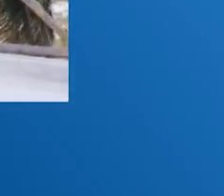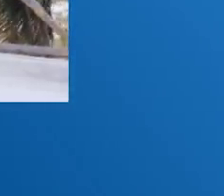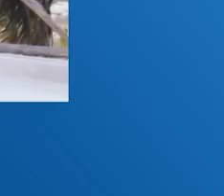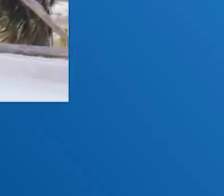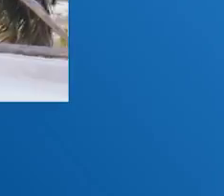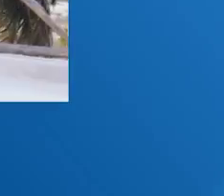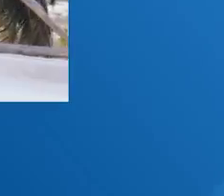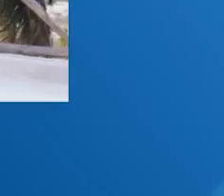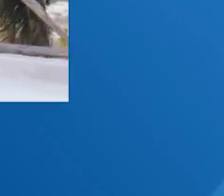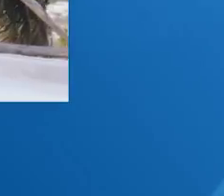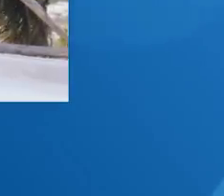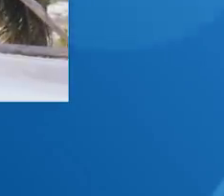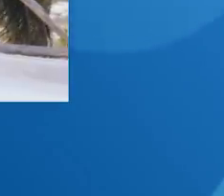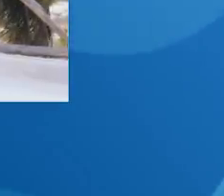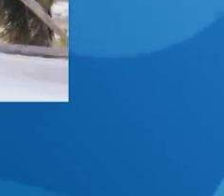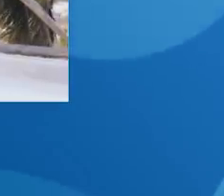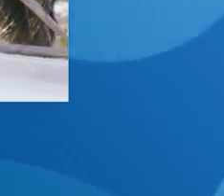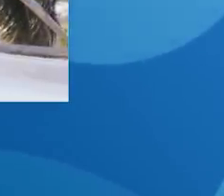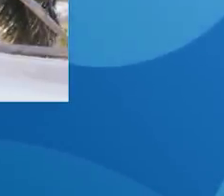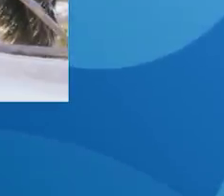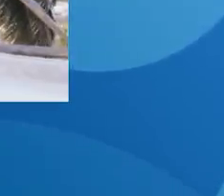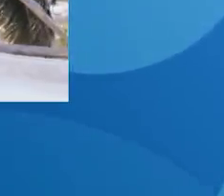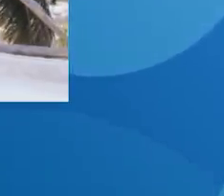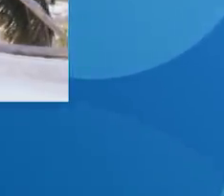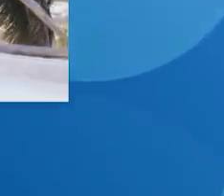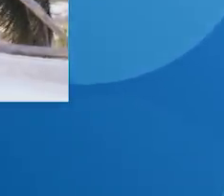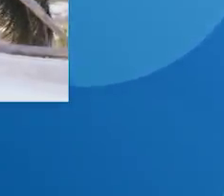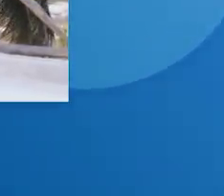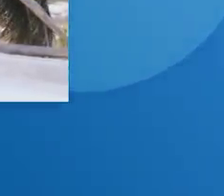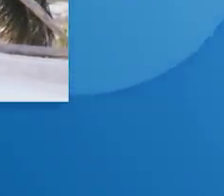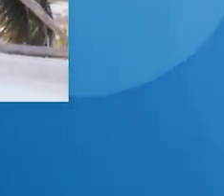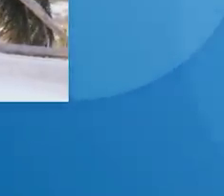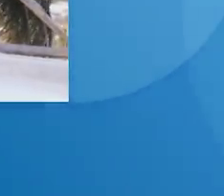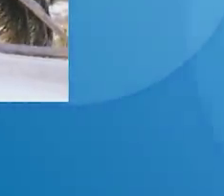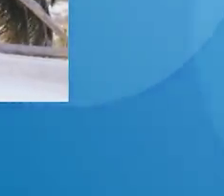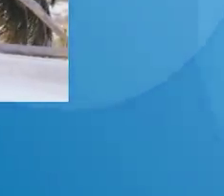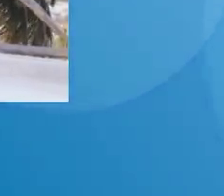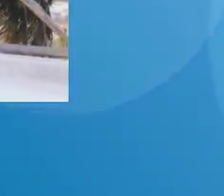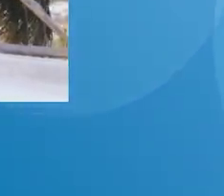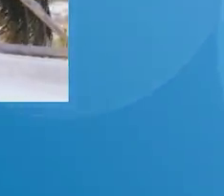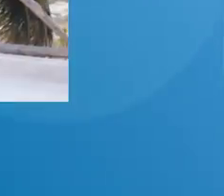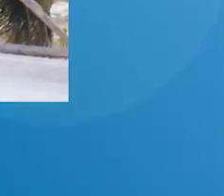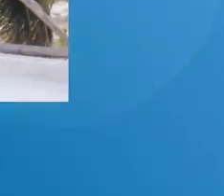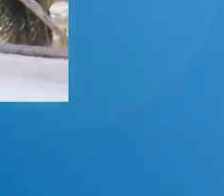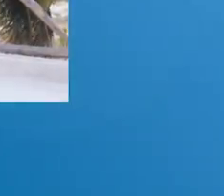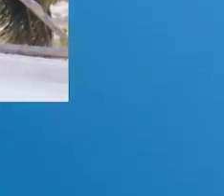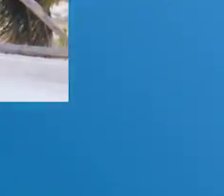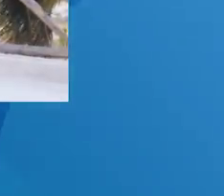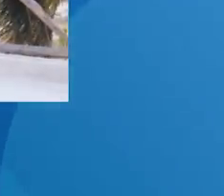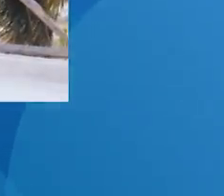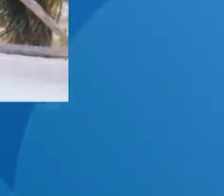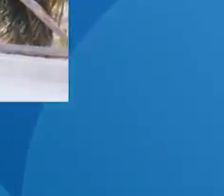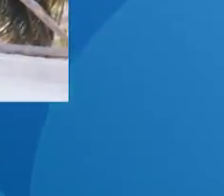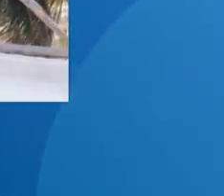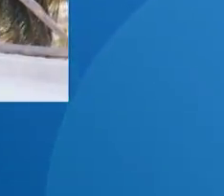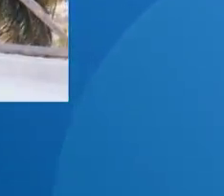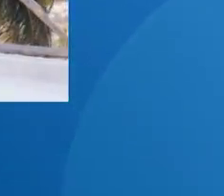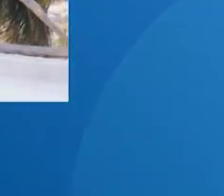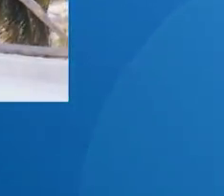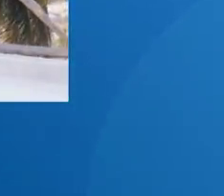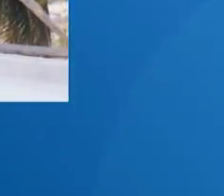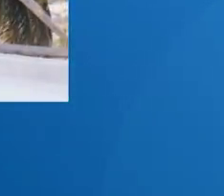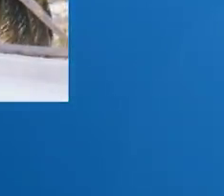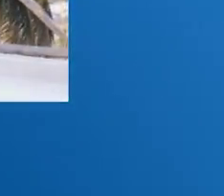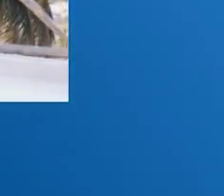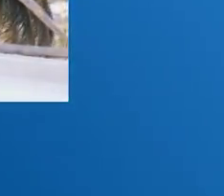1, 2, 3, 4, 5, 6, 7, 8. Flexionamos